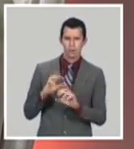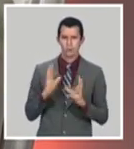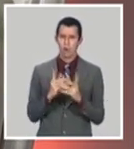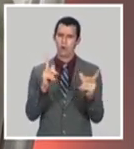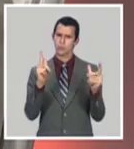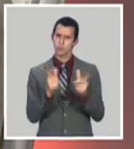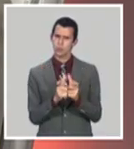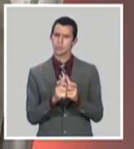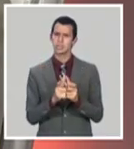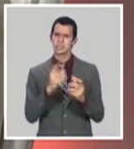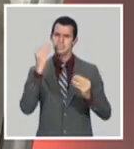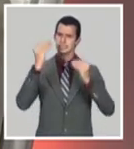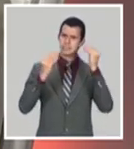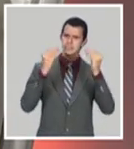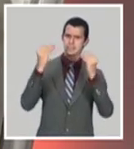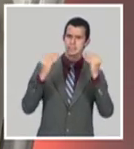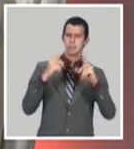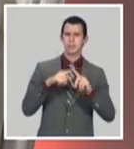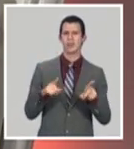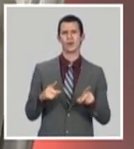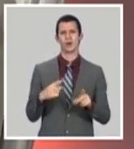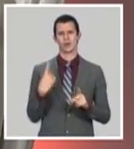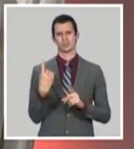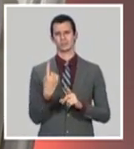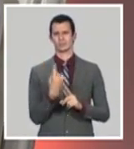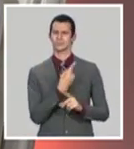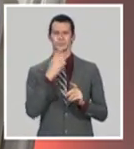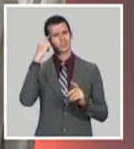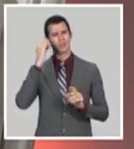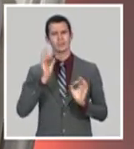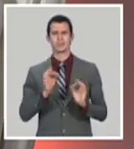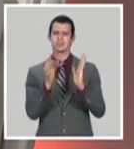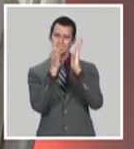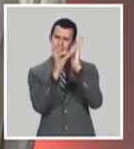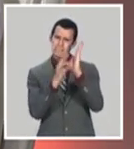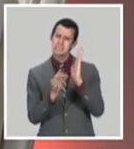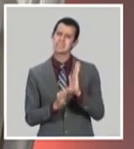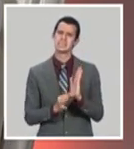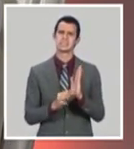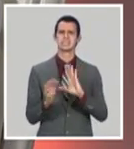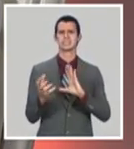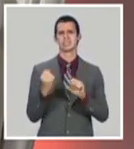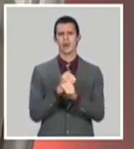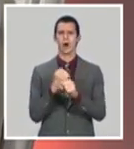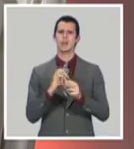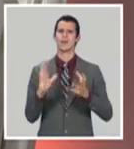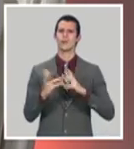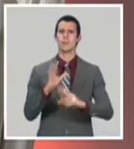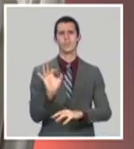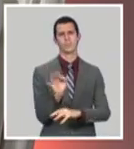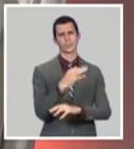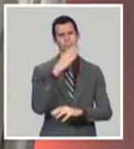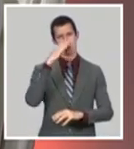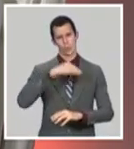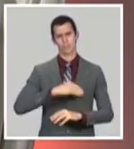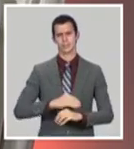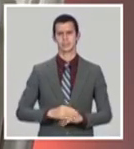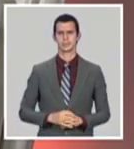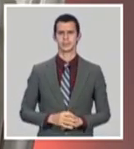mucha brecha y es uno de los elementos importantes que nosotros hemos tenido, y no solo en la capital, es decir, porque hemos también